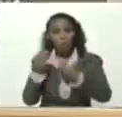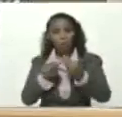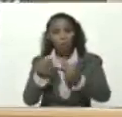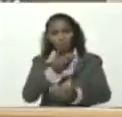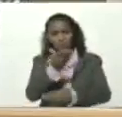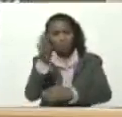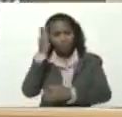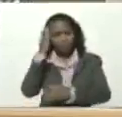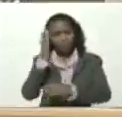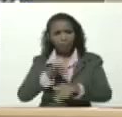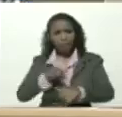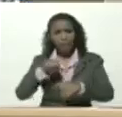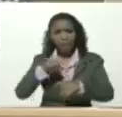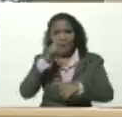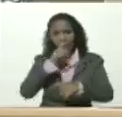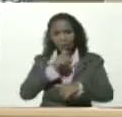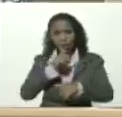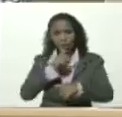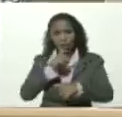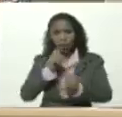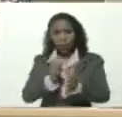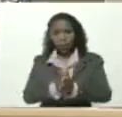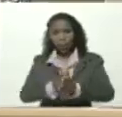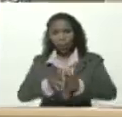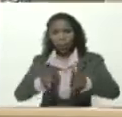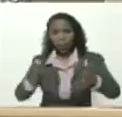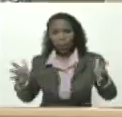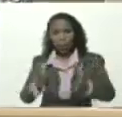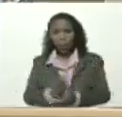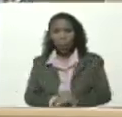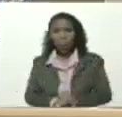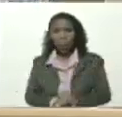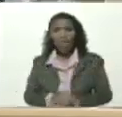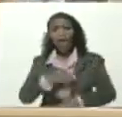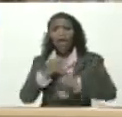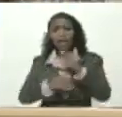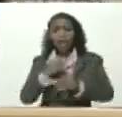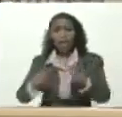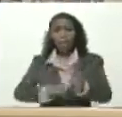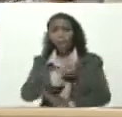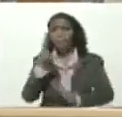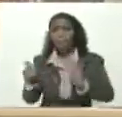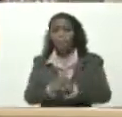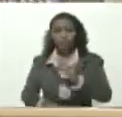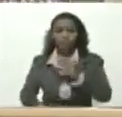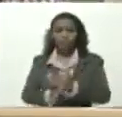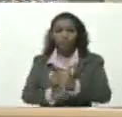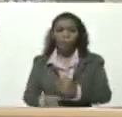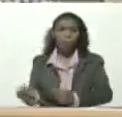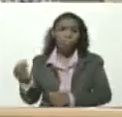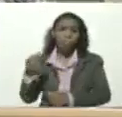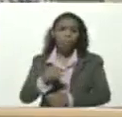saben, este año las ampliamos, las hicimos todavía más